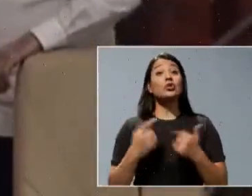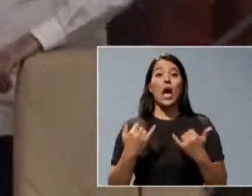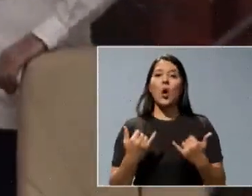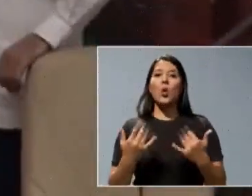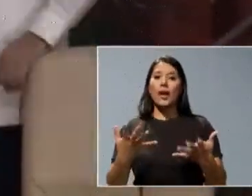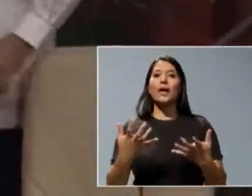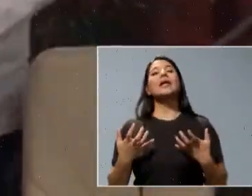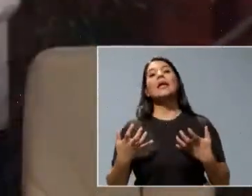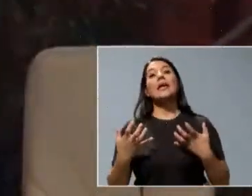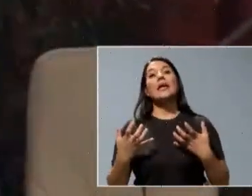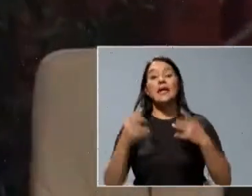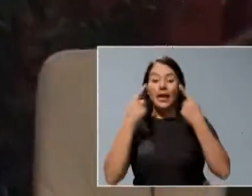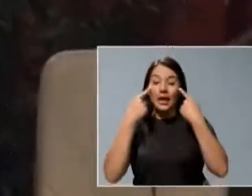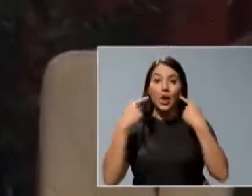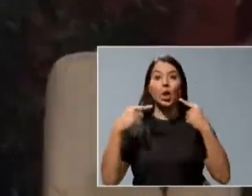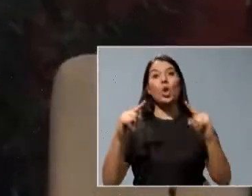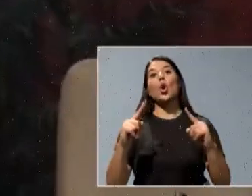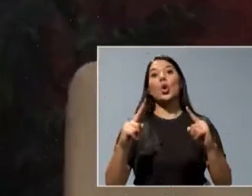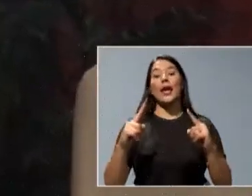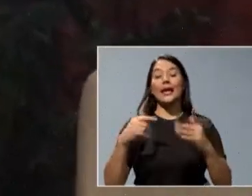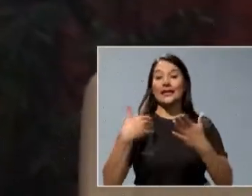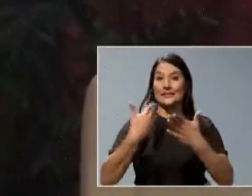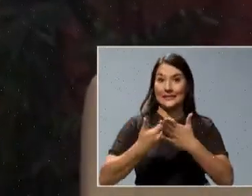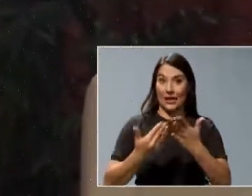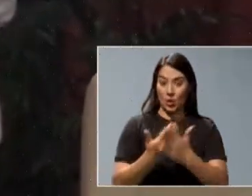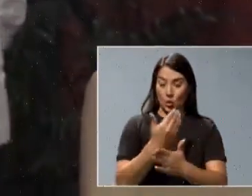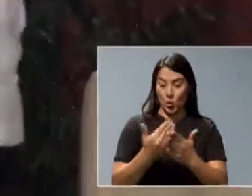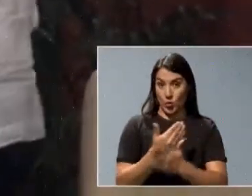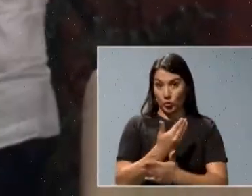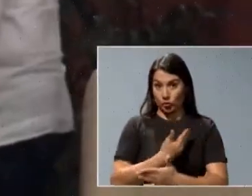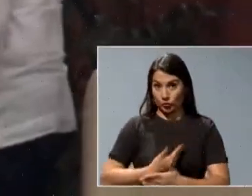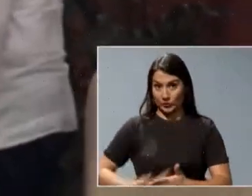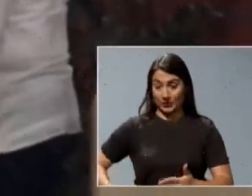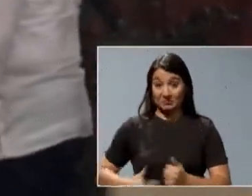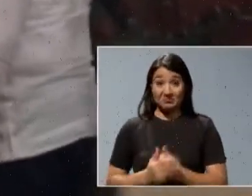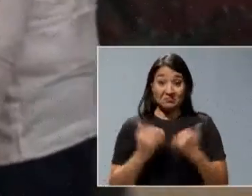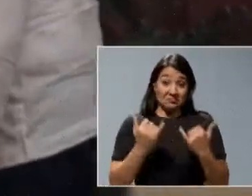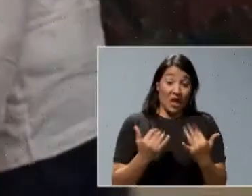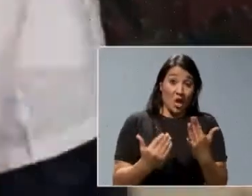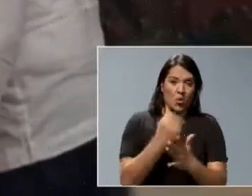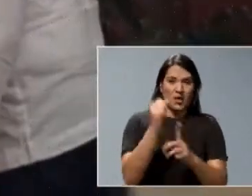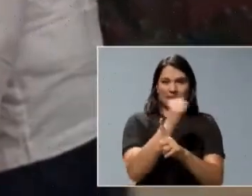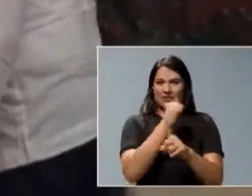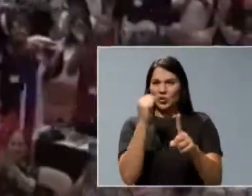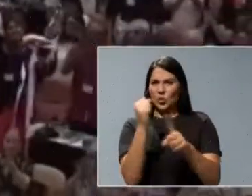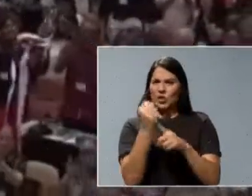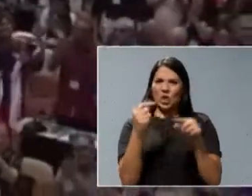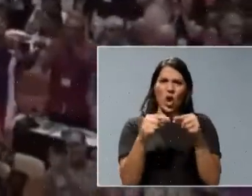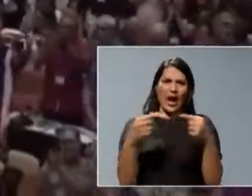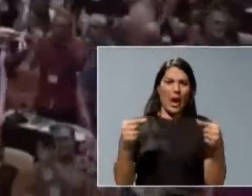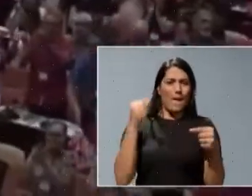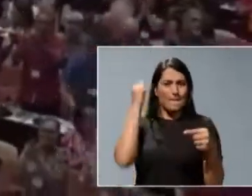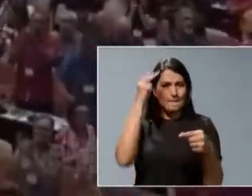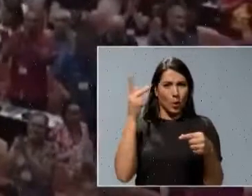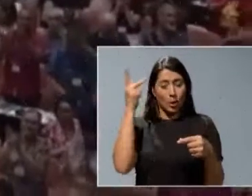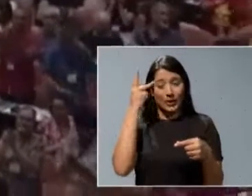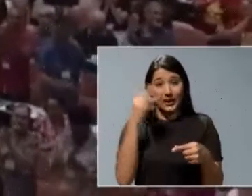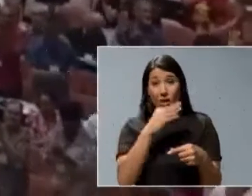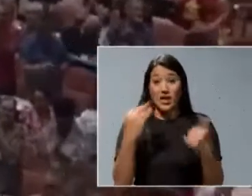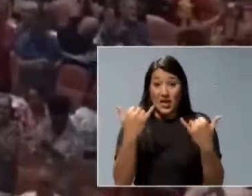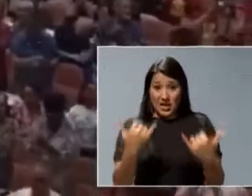de gobiernos progresistas a Argentina y México. En su opinión, empieza a configurarse una nueva situación geopolítica e instan a la izquierda latinoamericana